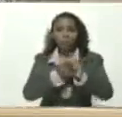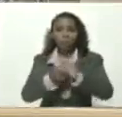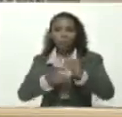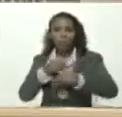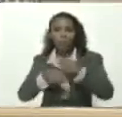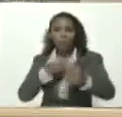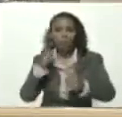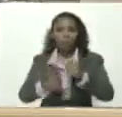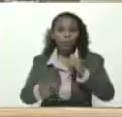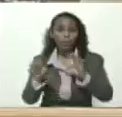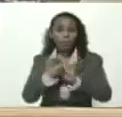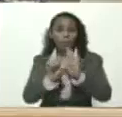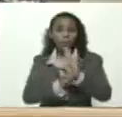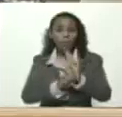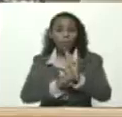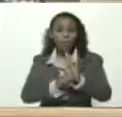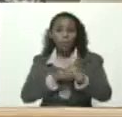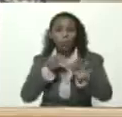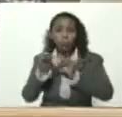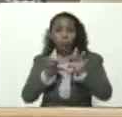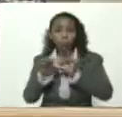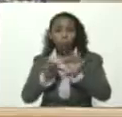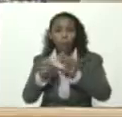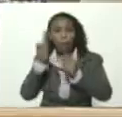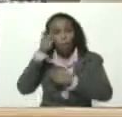esta última etapa, explicárselos a la población.